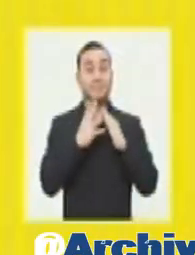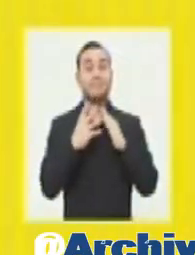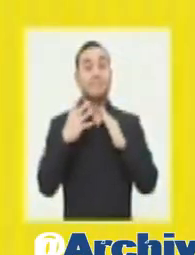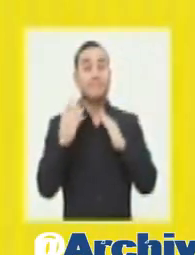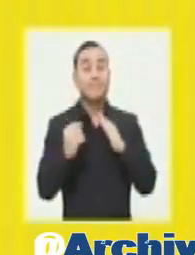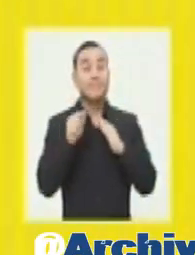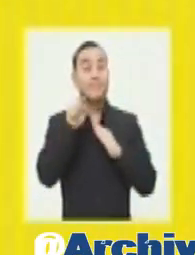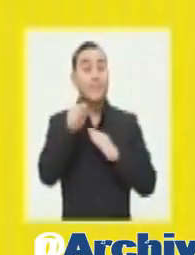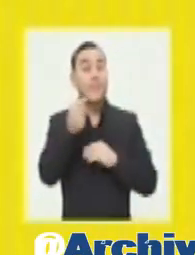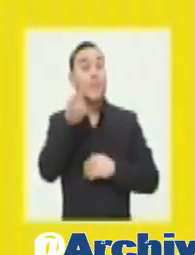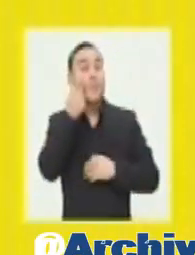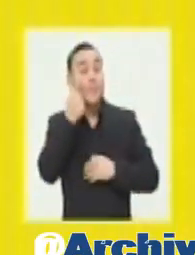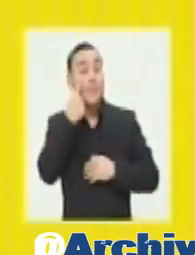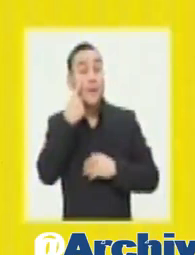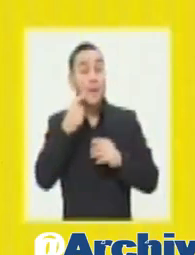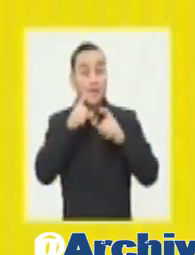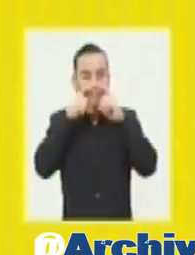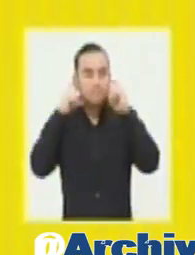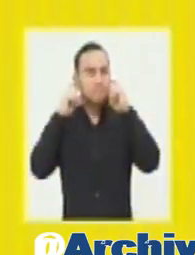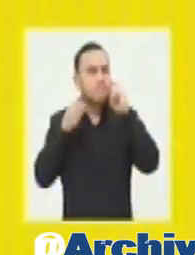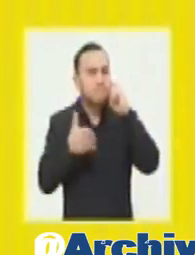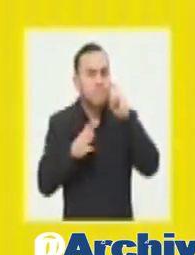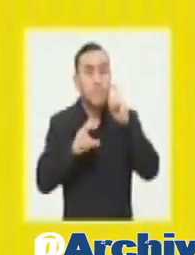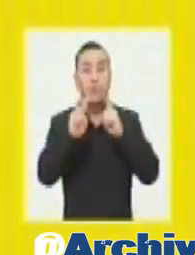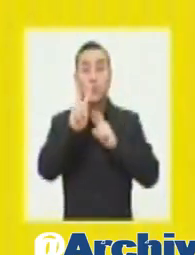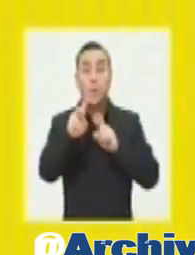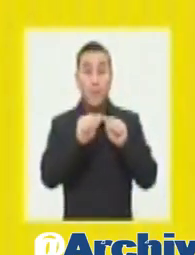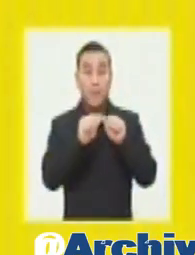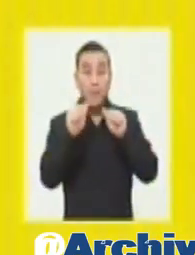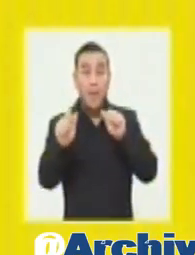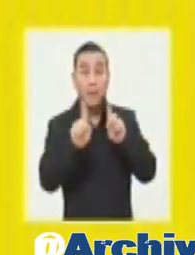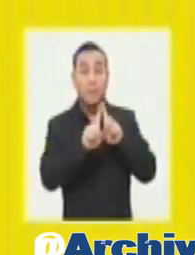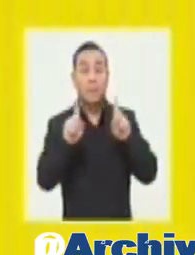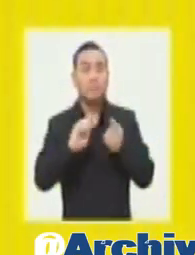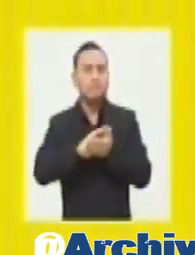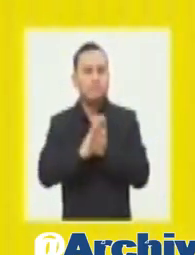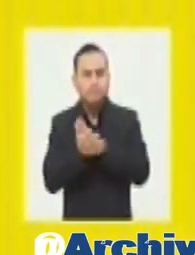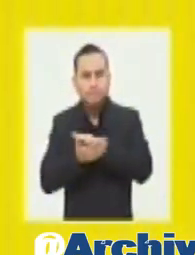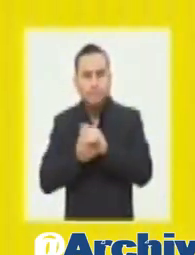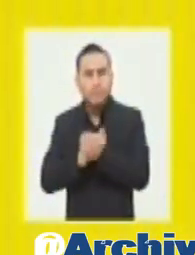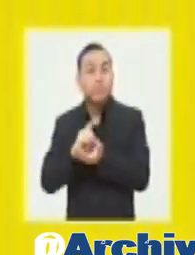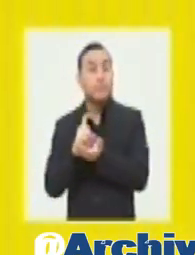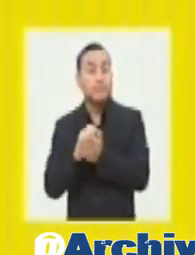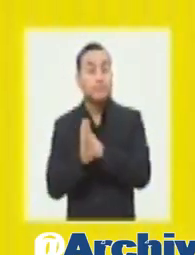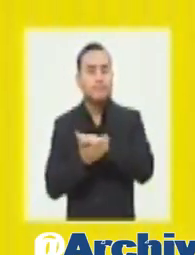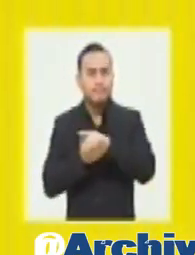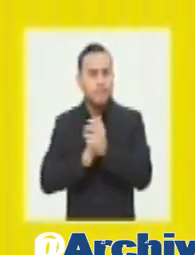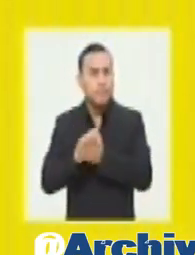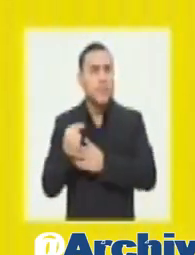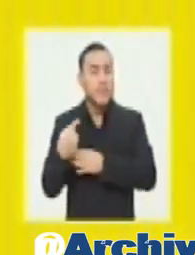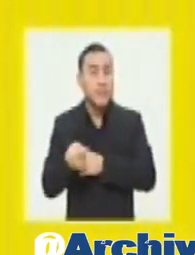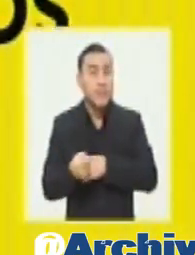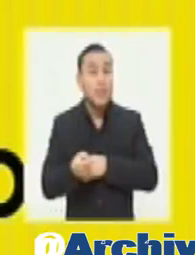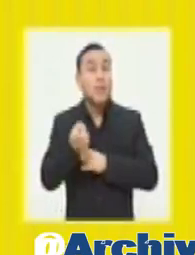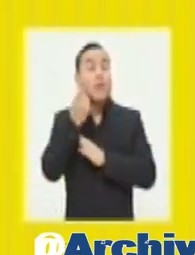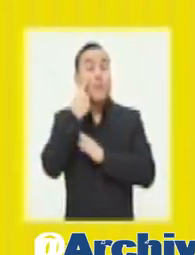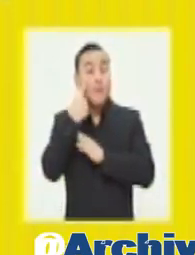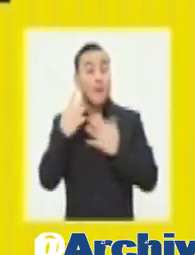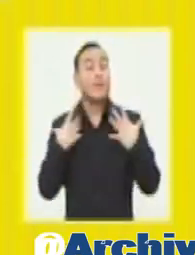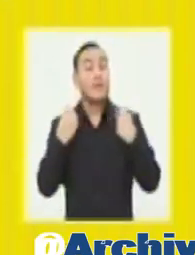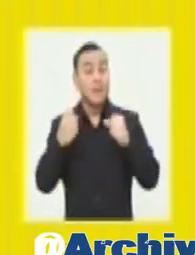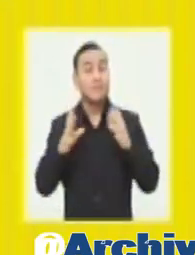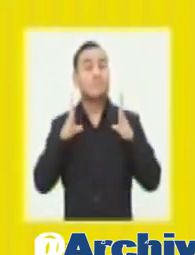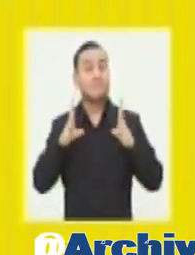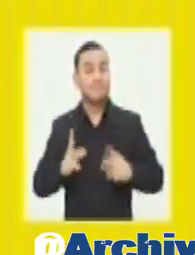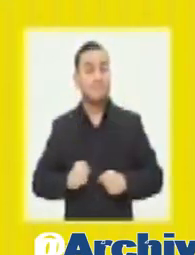Si sales de casa, usa siempre mascarilla. Mantén 2 metros de distancia. Lávate las manos con jabón y usa alcohol gel.